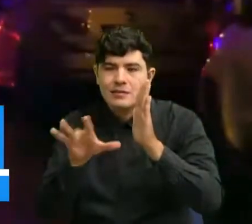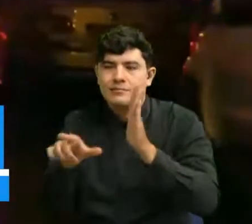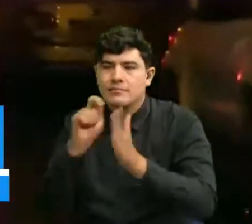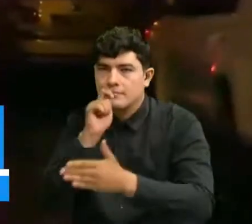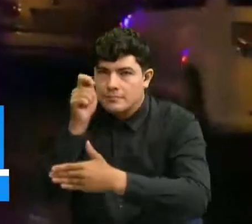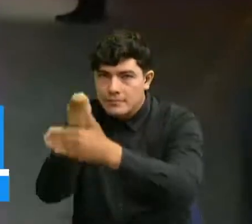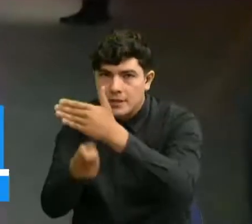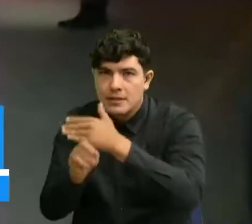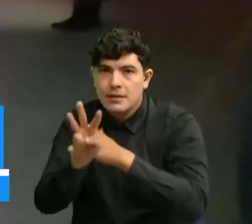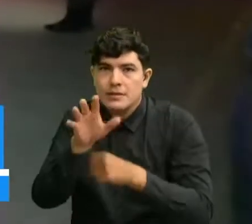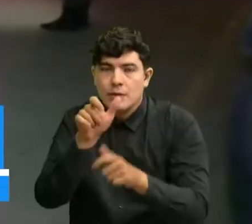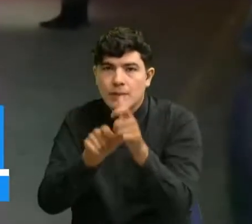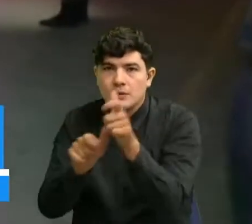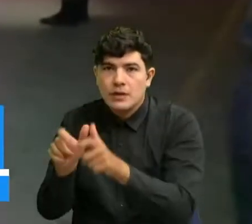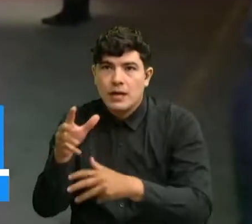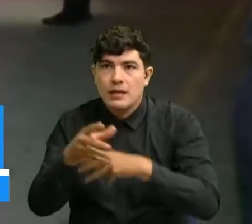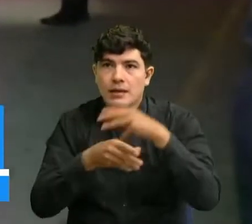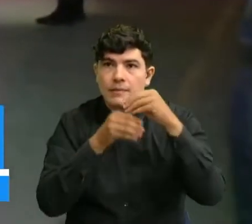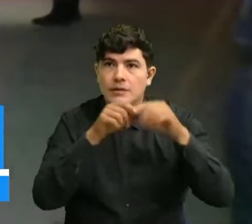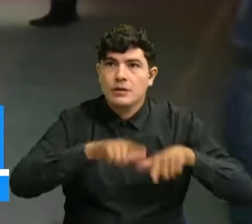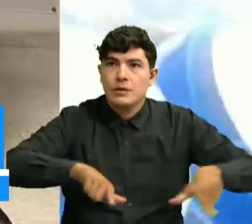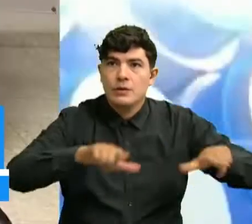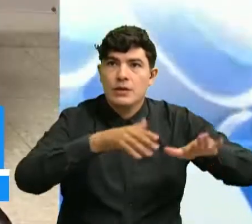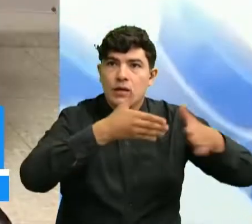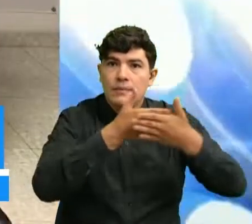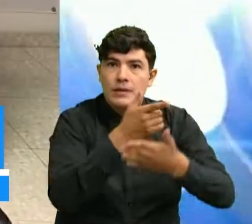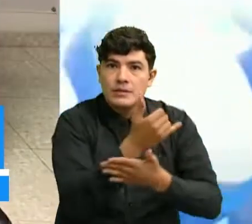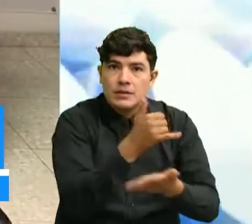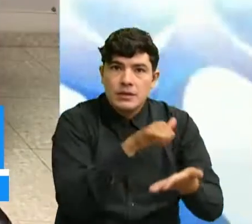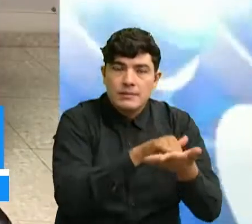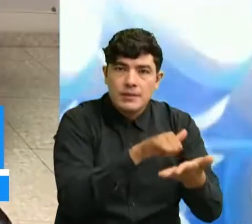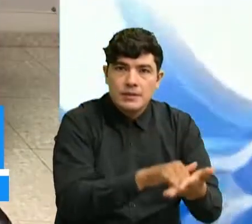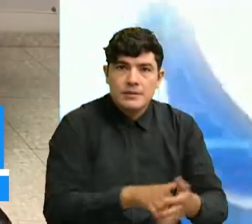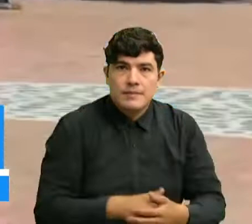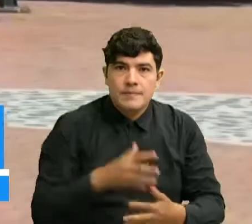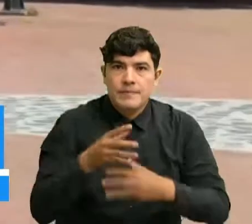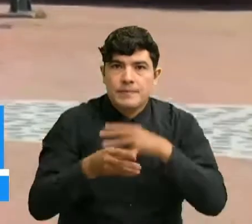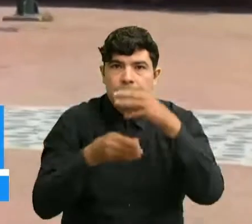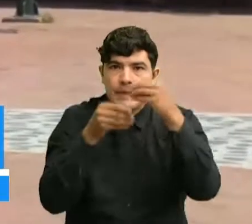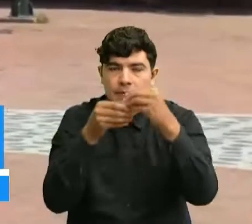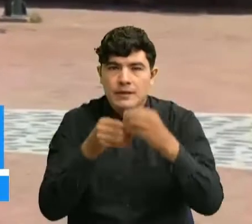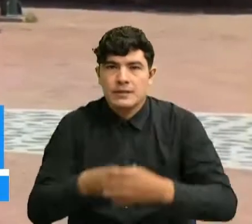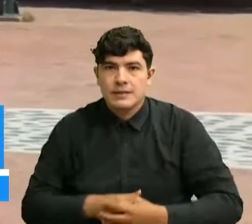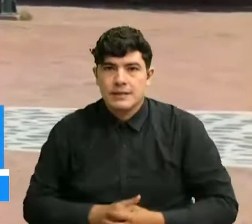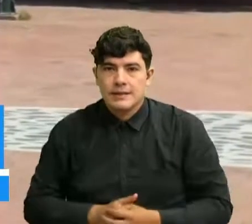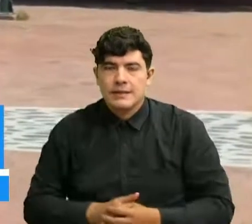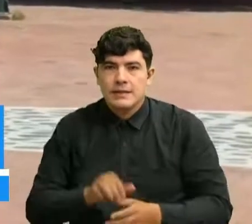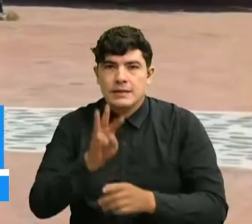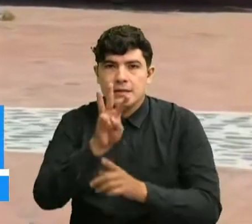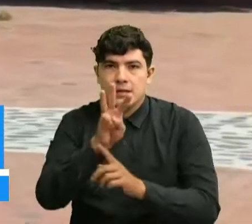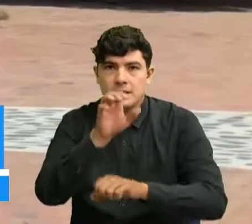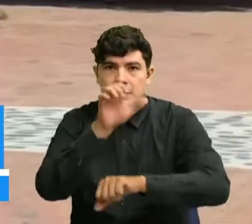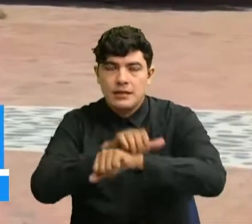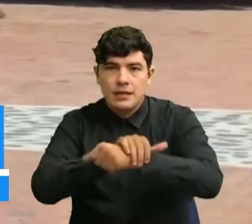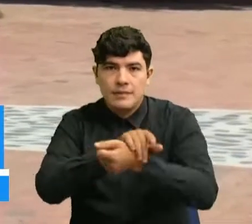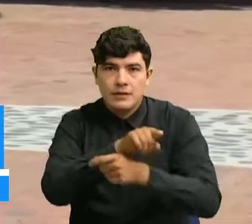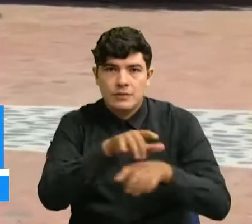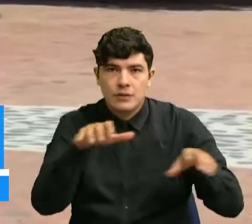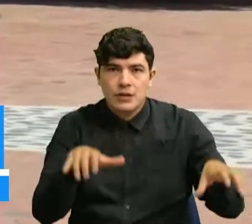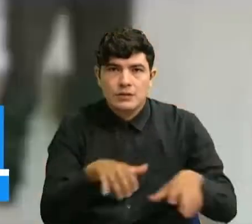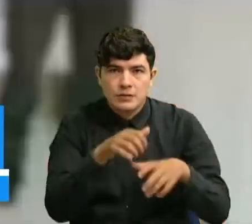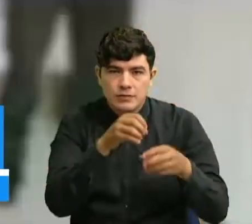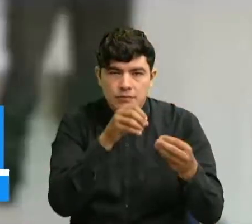público. Se incautaron 4 armas blancas. Se realizaron 3 capturas por el delito de